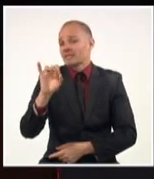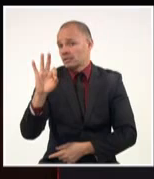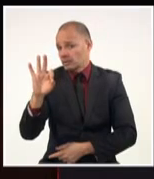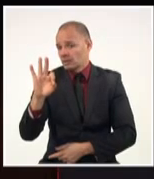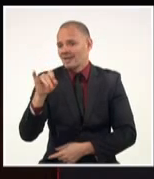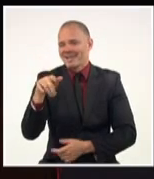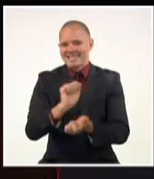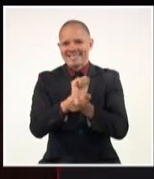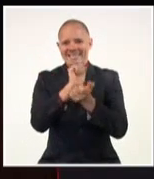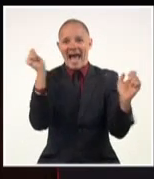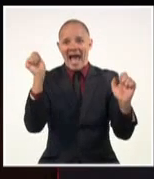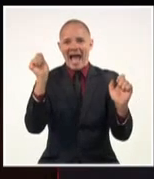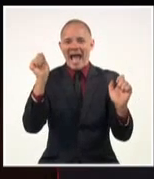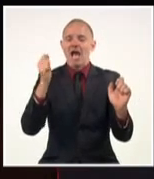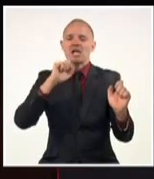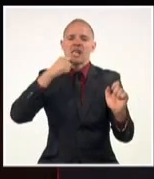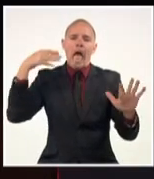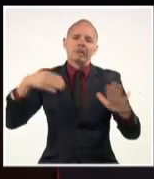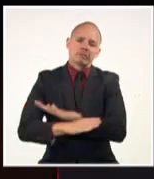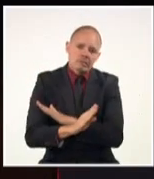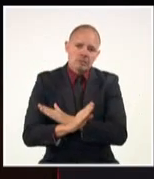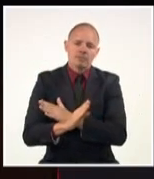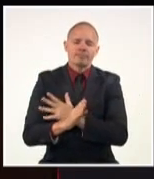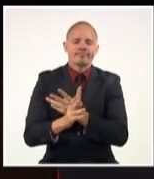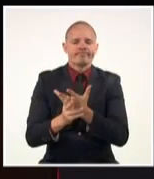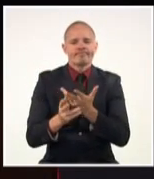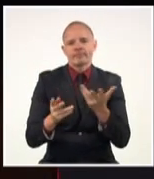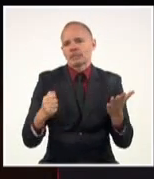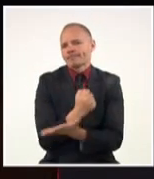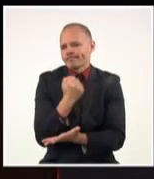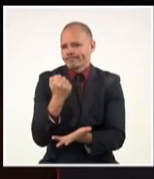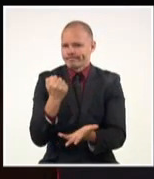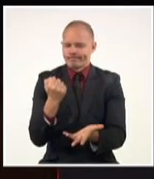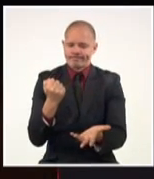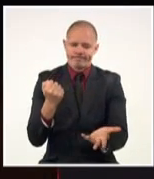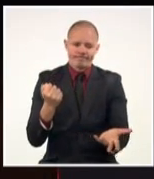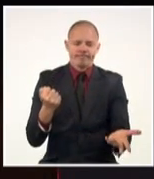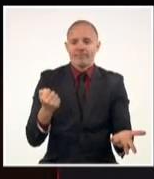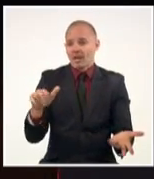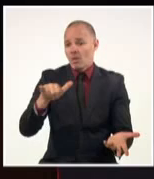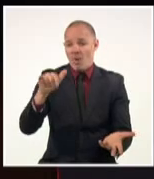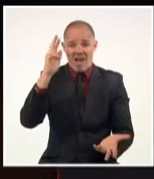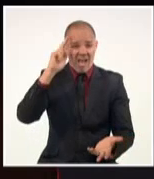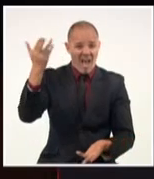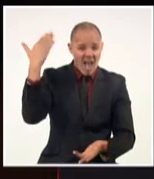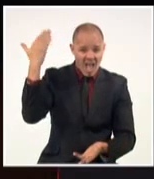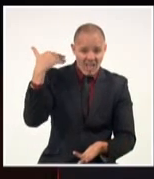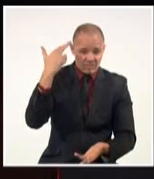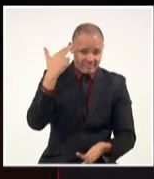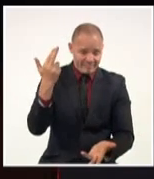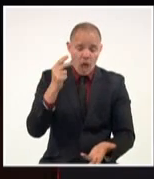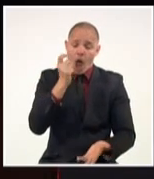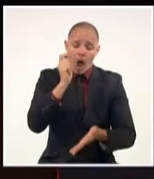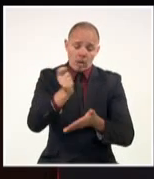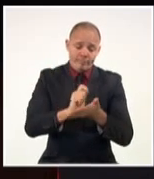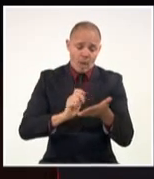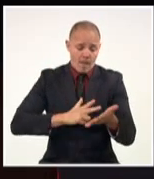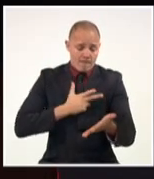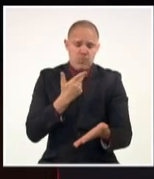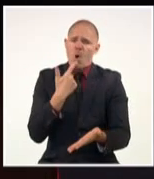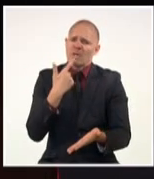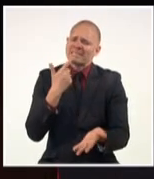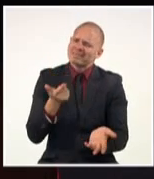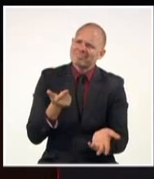públicos. Ningún otro poeta tendría que preguntarse como Bonifacio Wilding por qué deben flotar dos